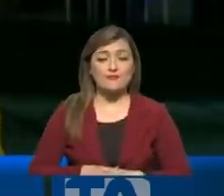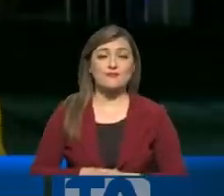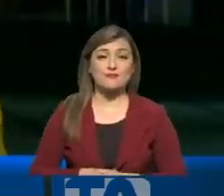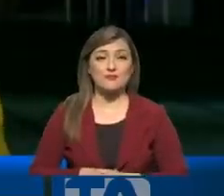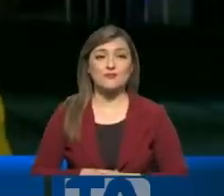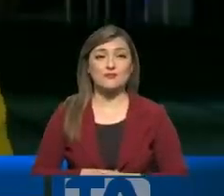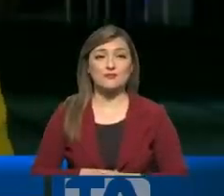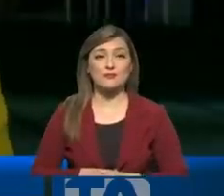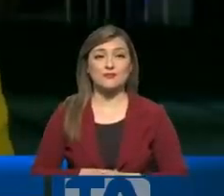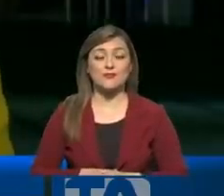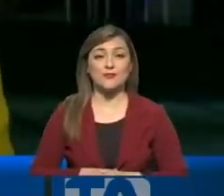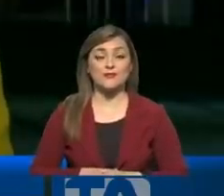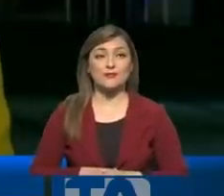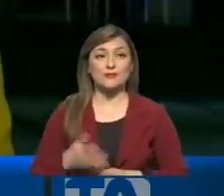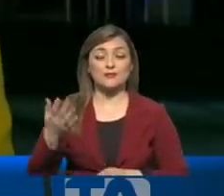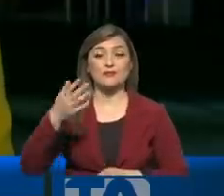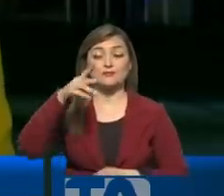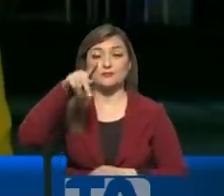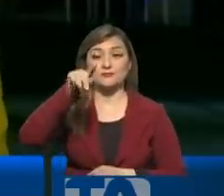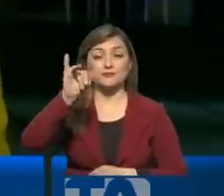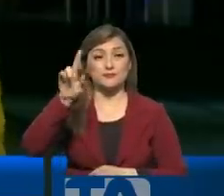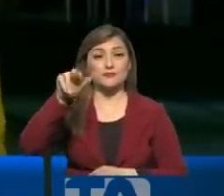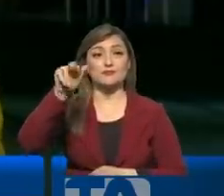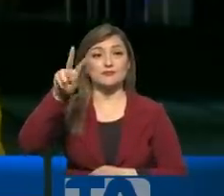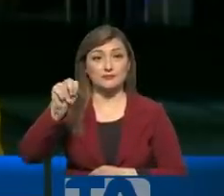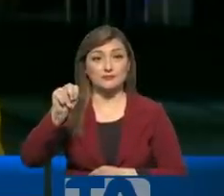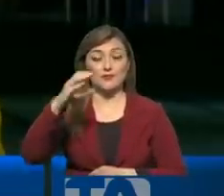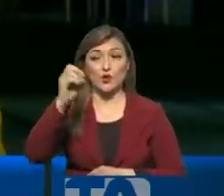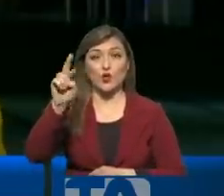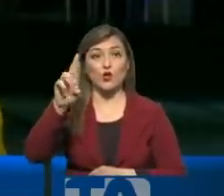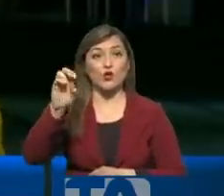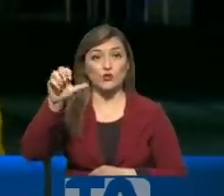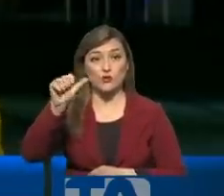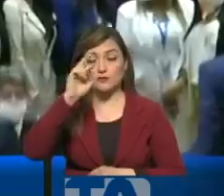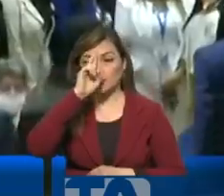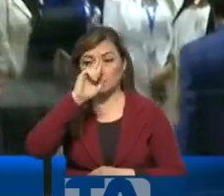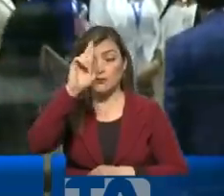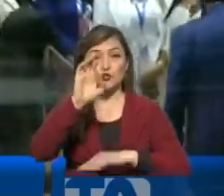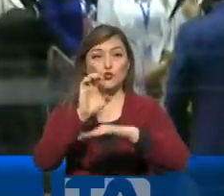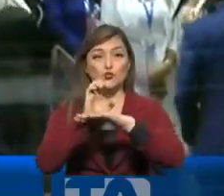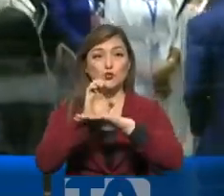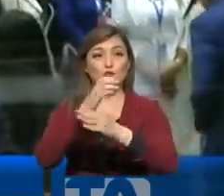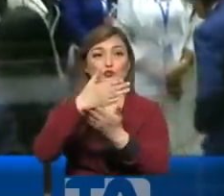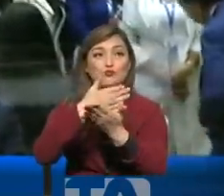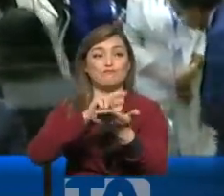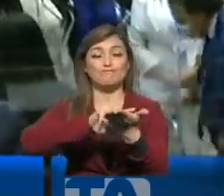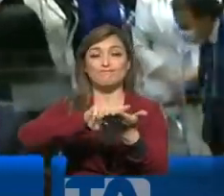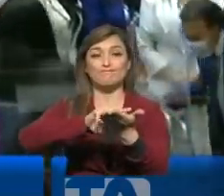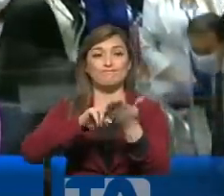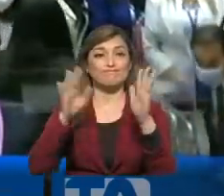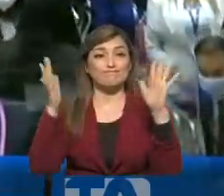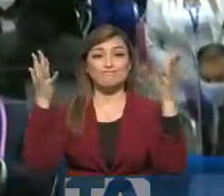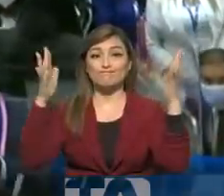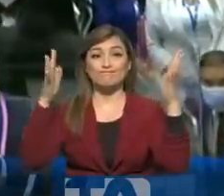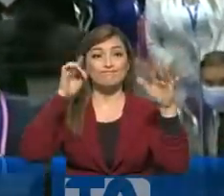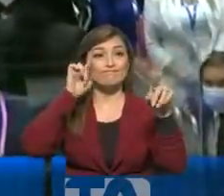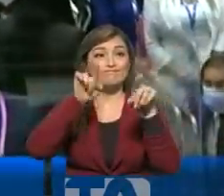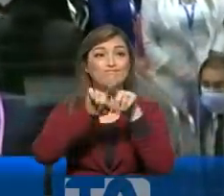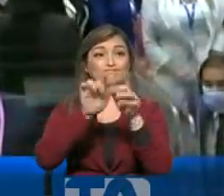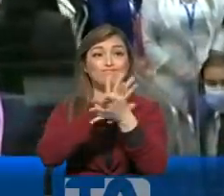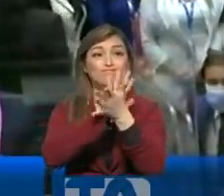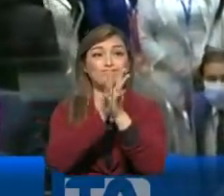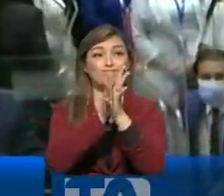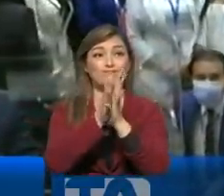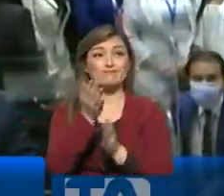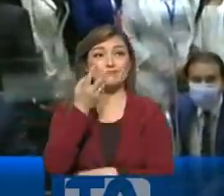según Pierina Correa dijo que por respeto al país debía suspender esta sesión porque no hay para nada de acuerdos. Como